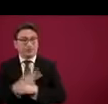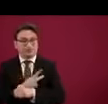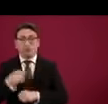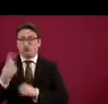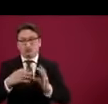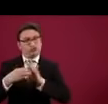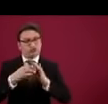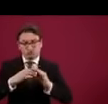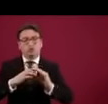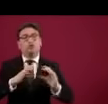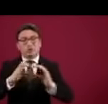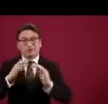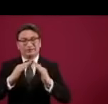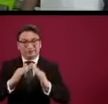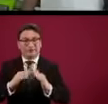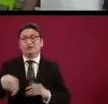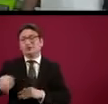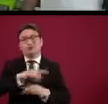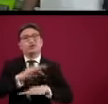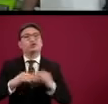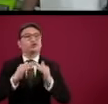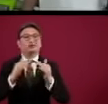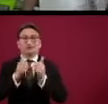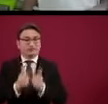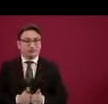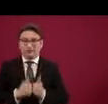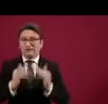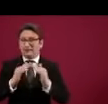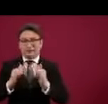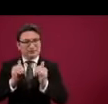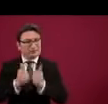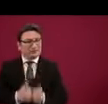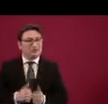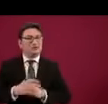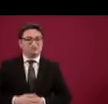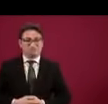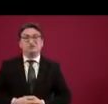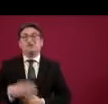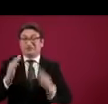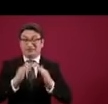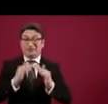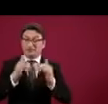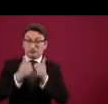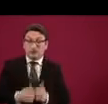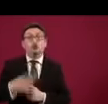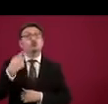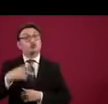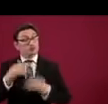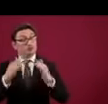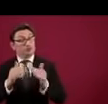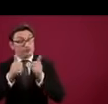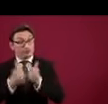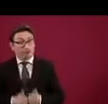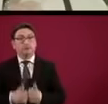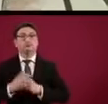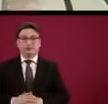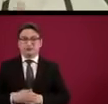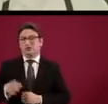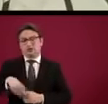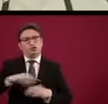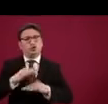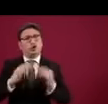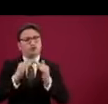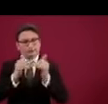cooperamos. Quédate en casa. Que se queden en casa. Que se queden en casa. Quedarse en casa. Quedarse en casa. Quedarse en casa. Quedarse en casa. Quedarse en